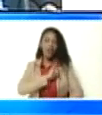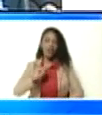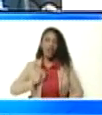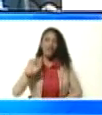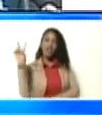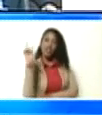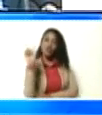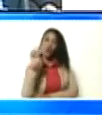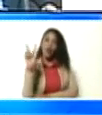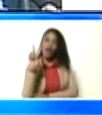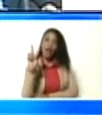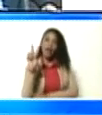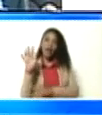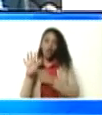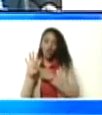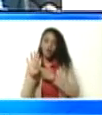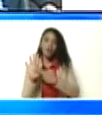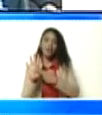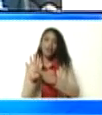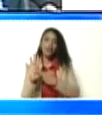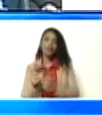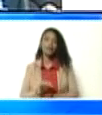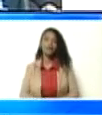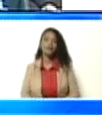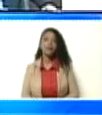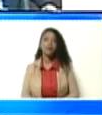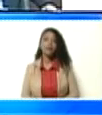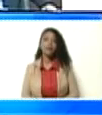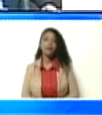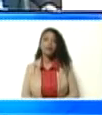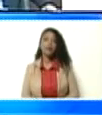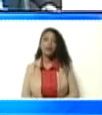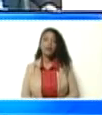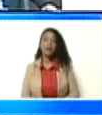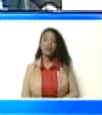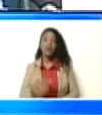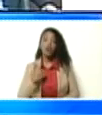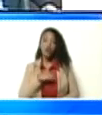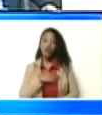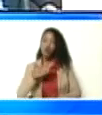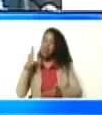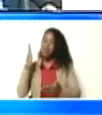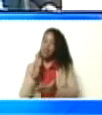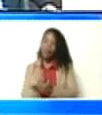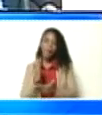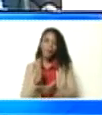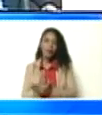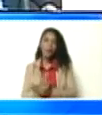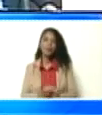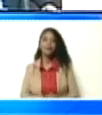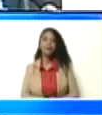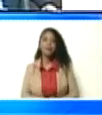venezolana que nos representa y que somos desde siempre.